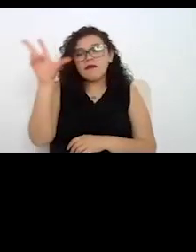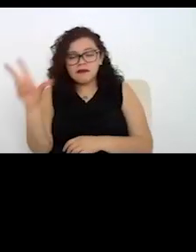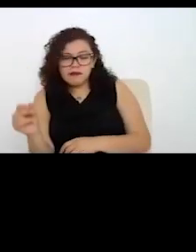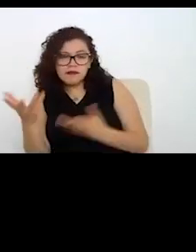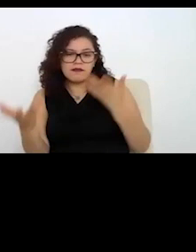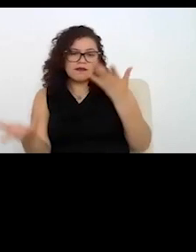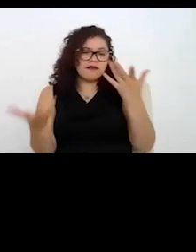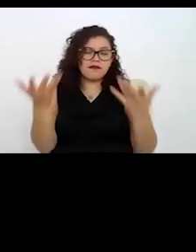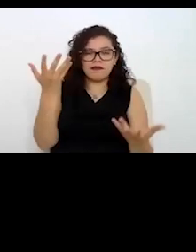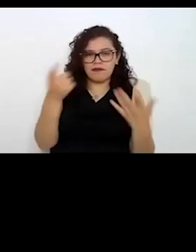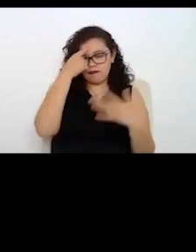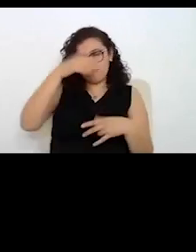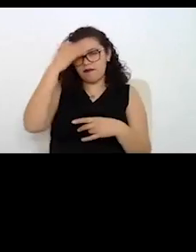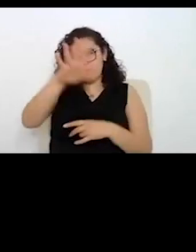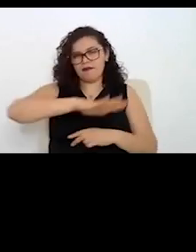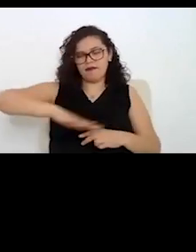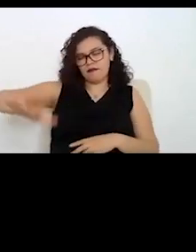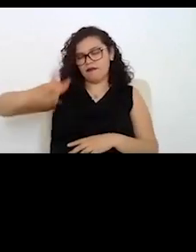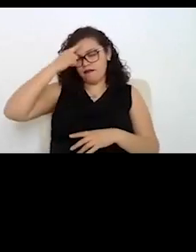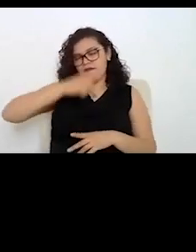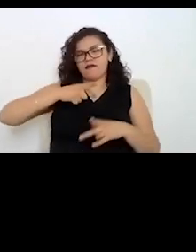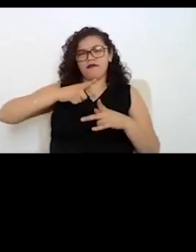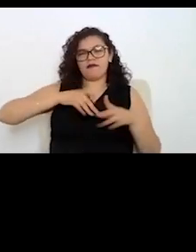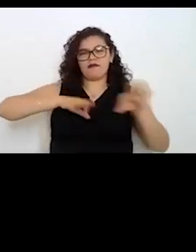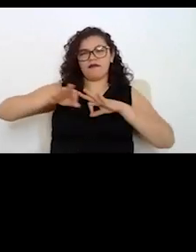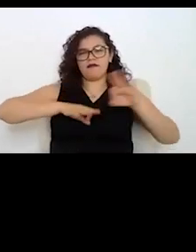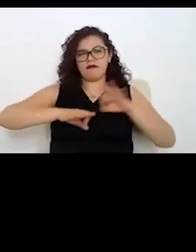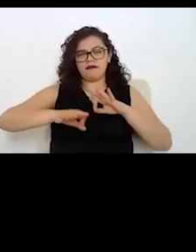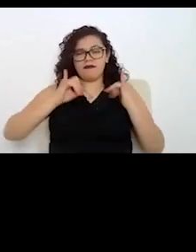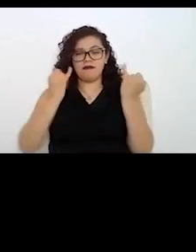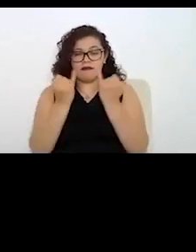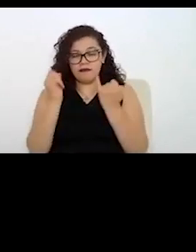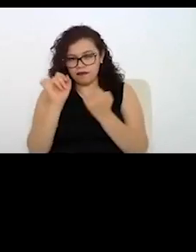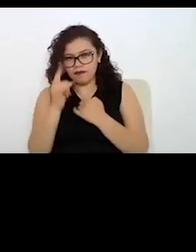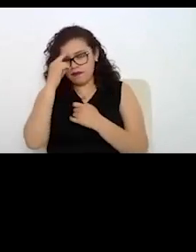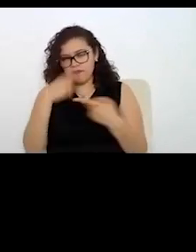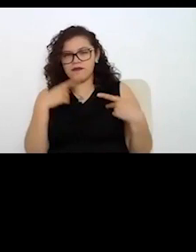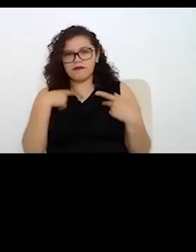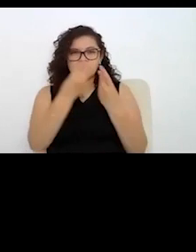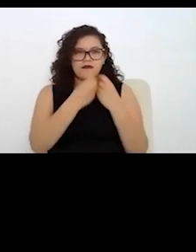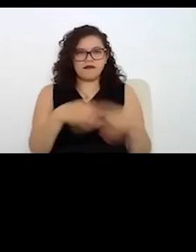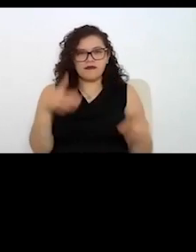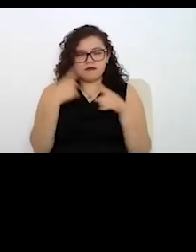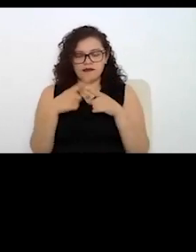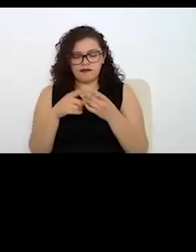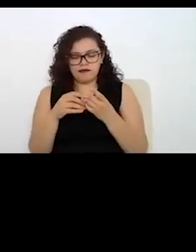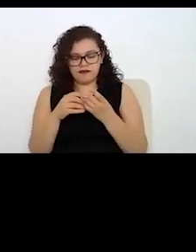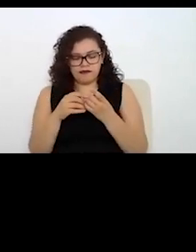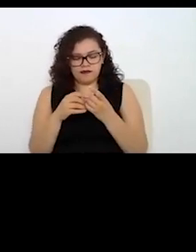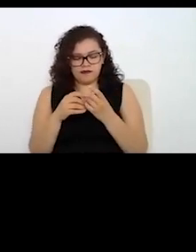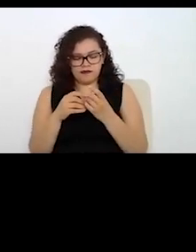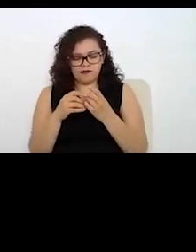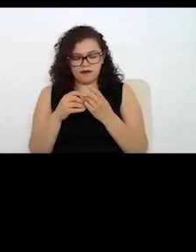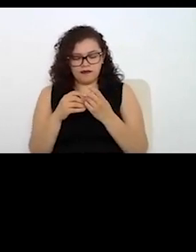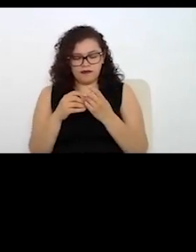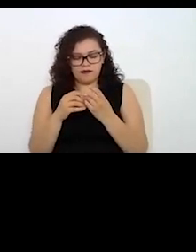que sería el espacio o el alcance del trabajo para saber a quién sufriría la pérdida de esa computadora. Entonces, en